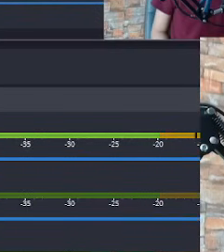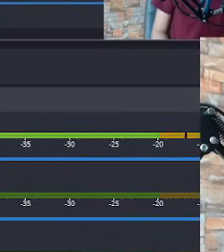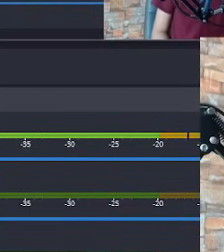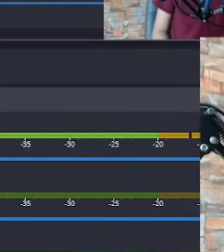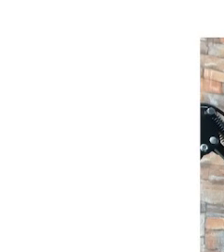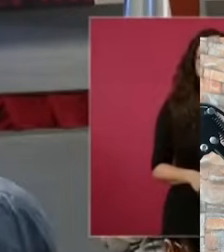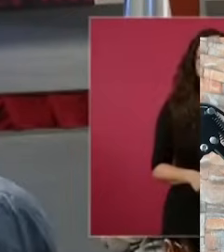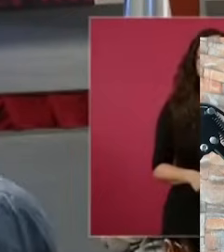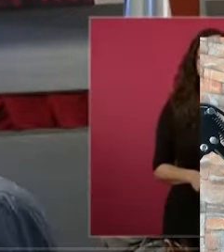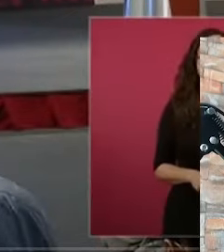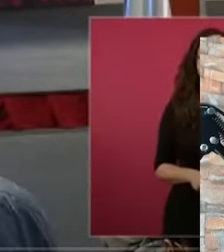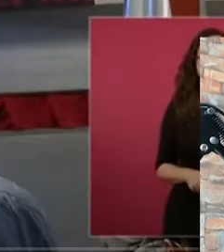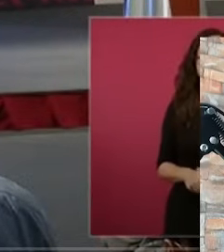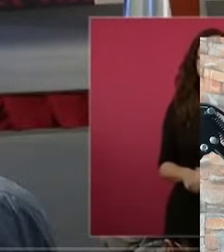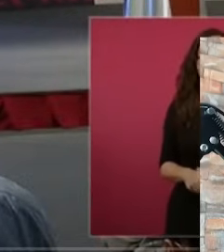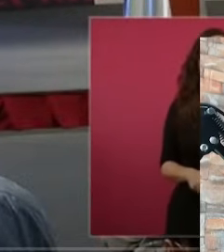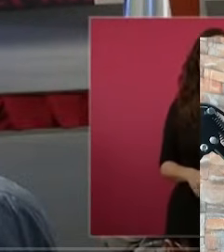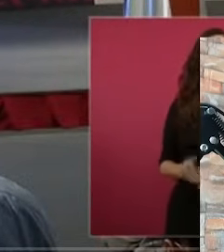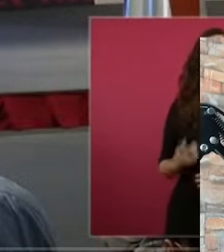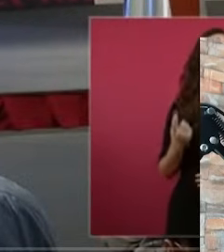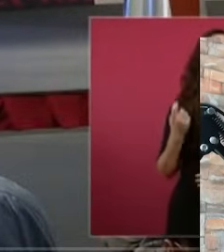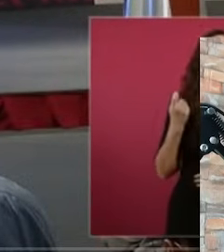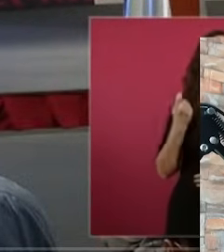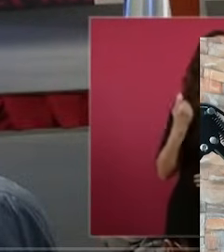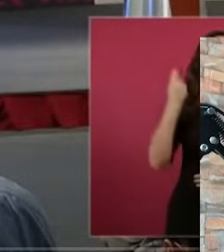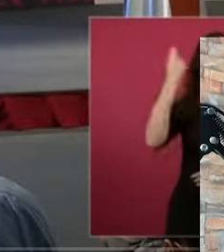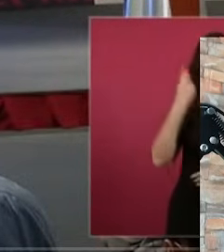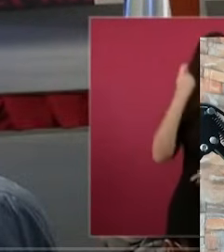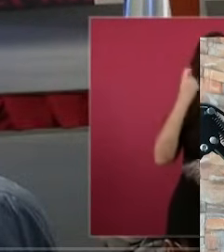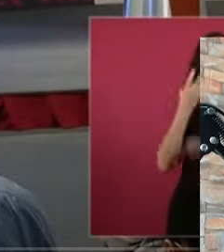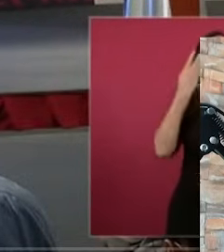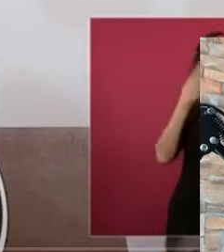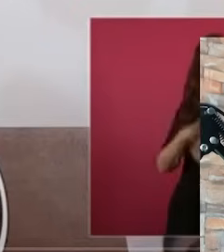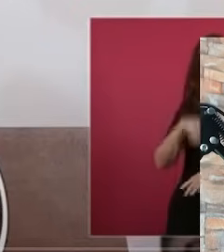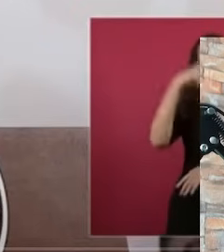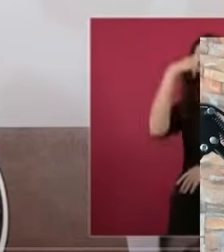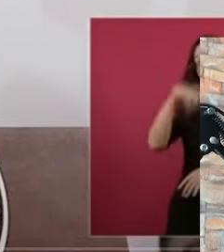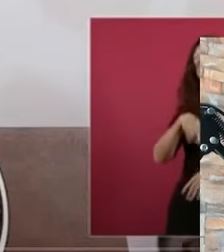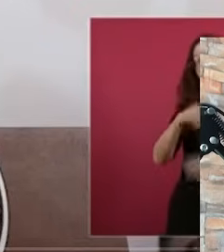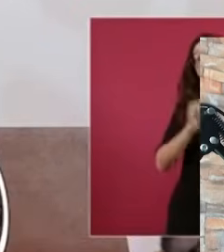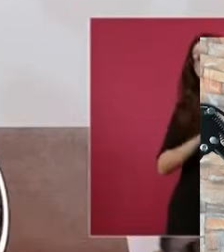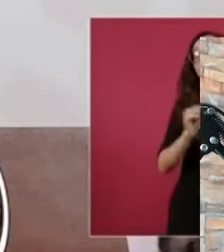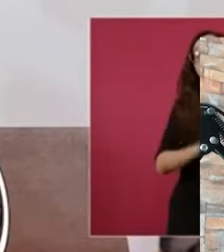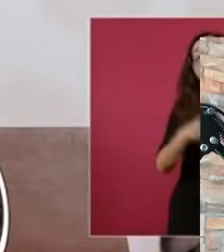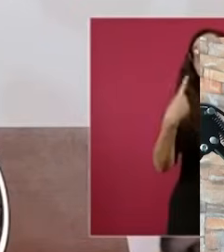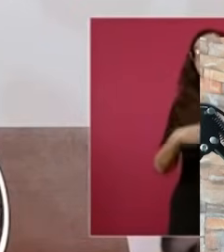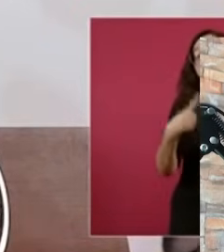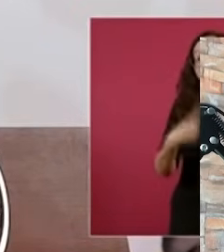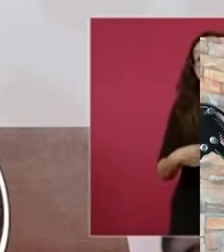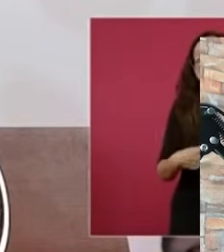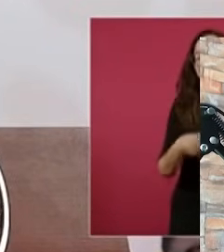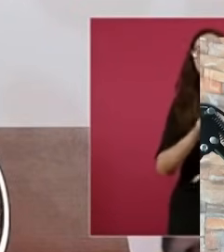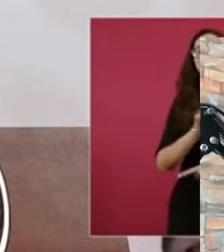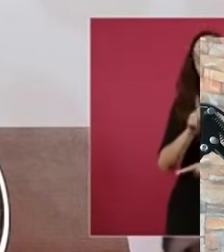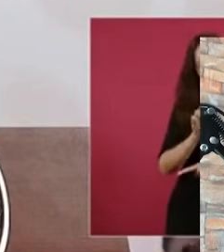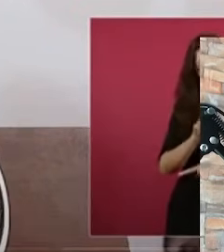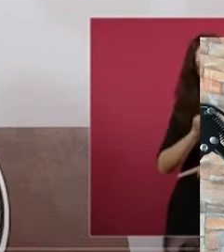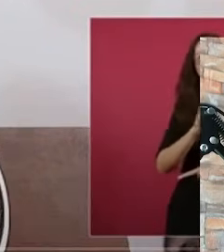¿Quién tiene una pensión del Banco de México? Zedillo. ¡Ah!